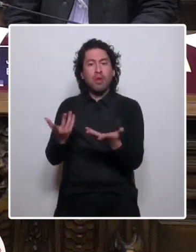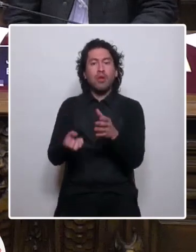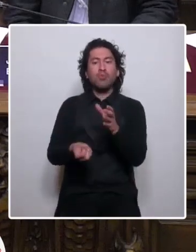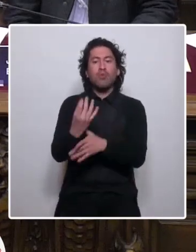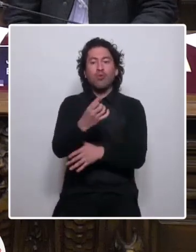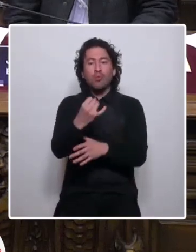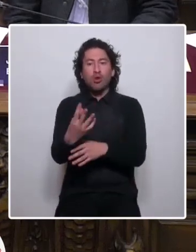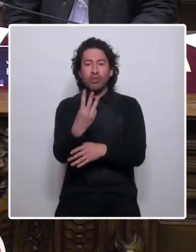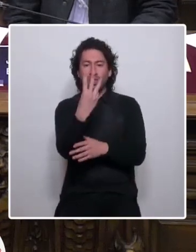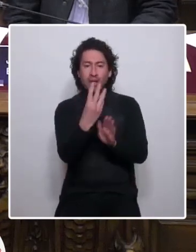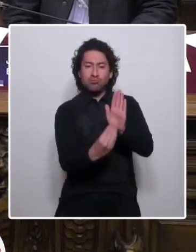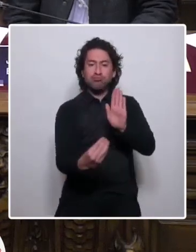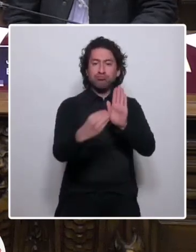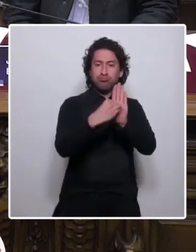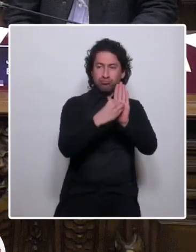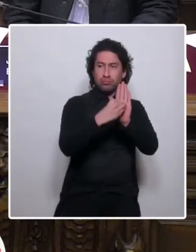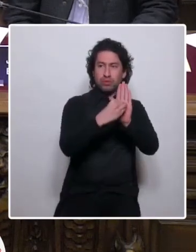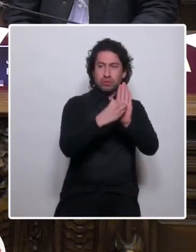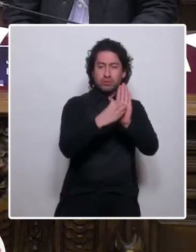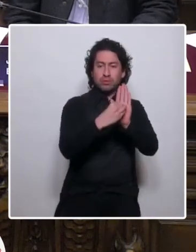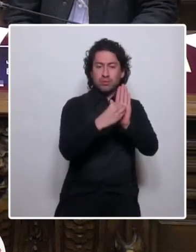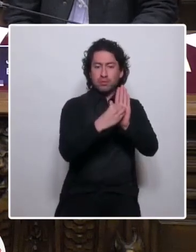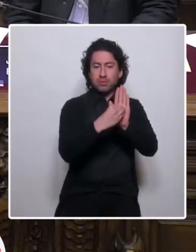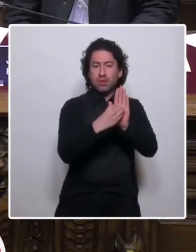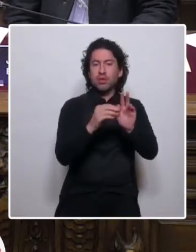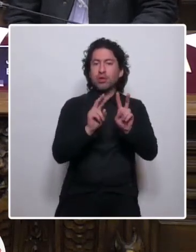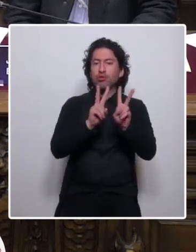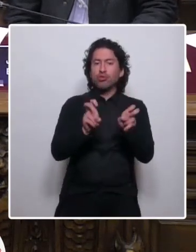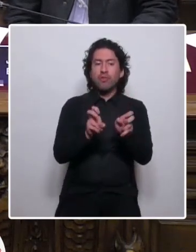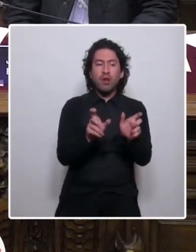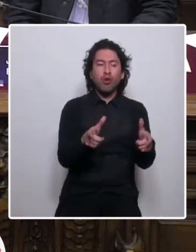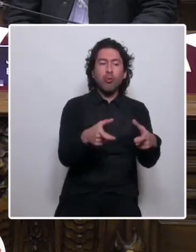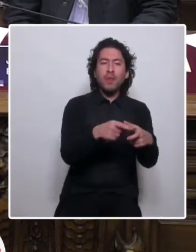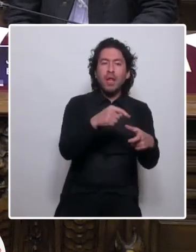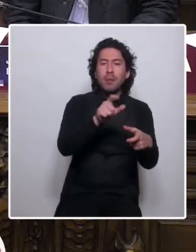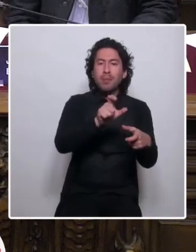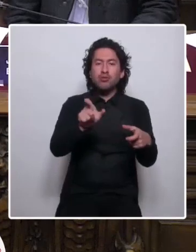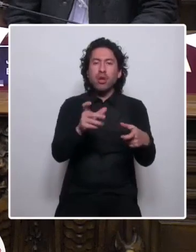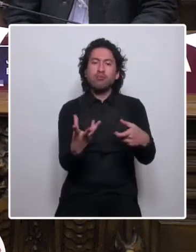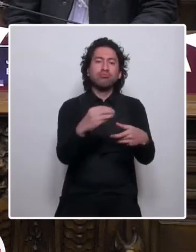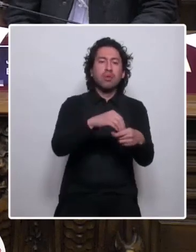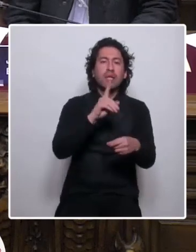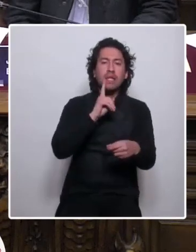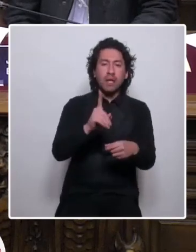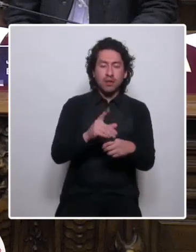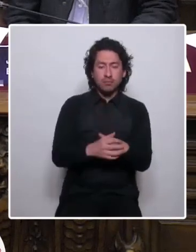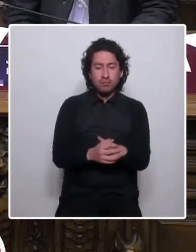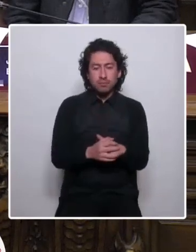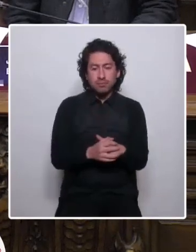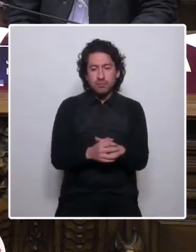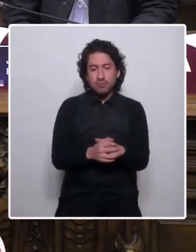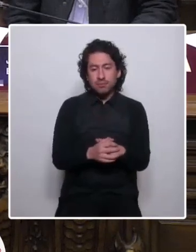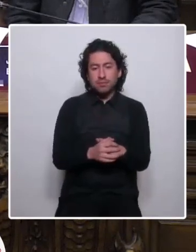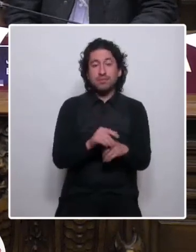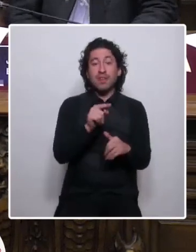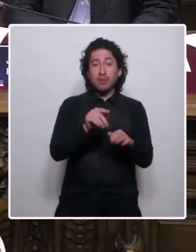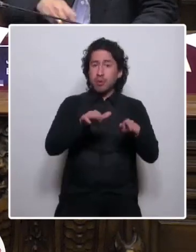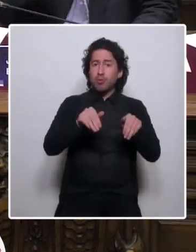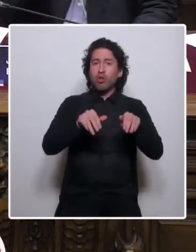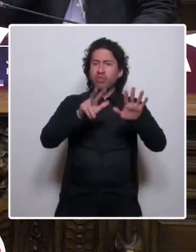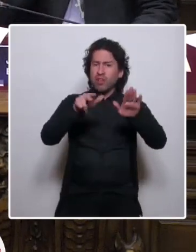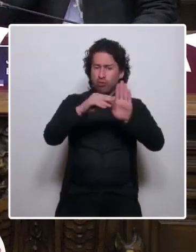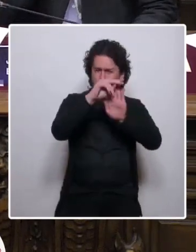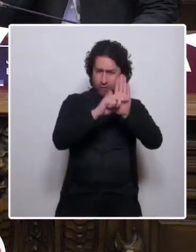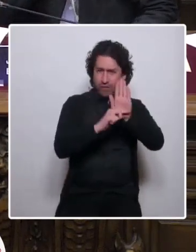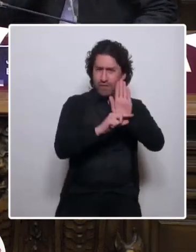3 en el punto 2 sobre integración del comité. Está al final de la página 18